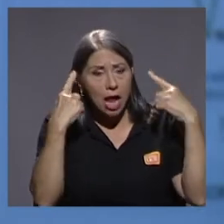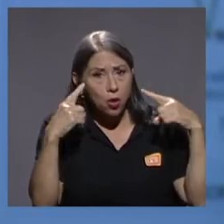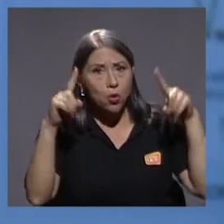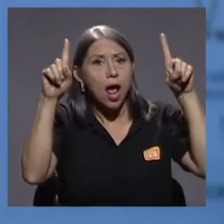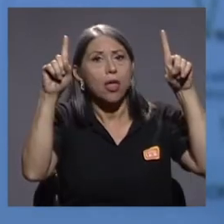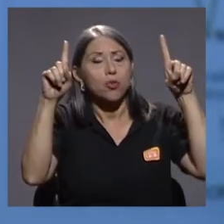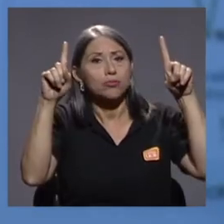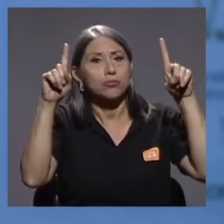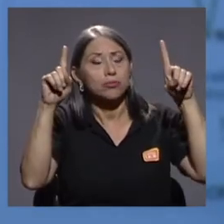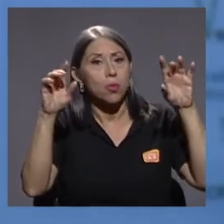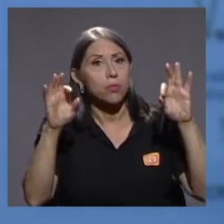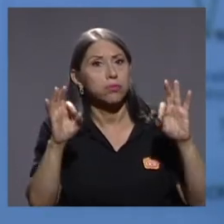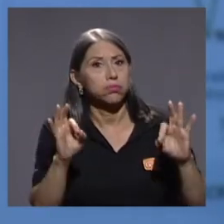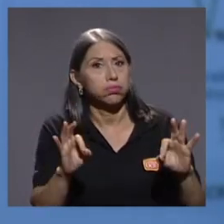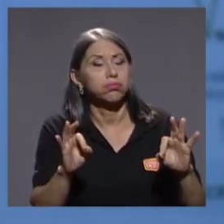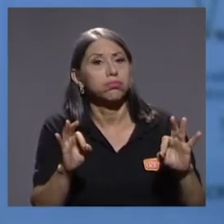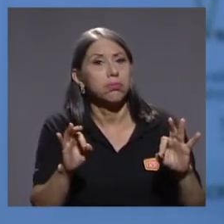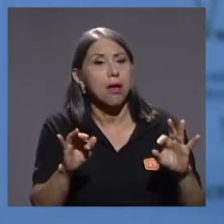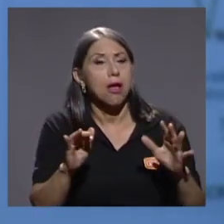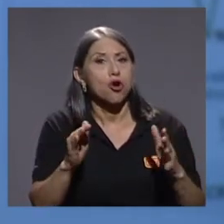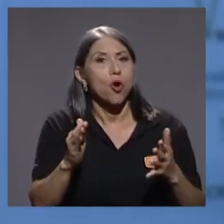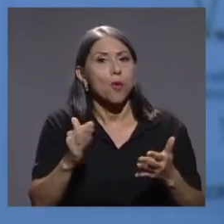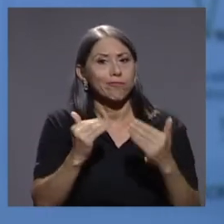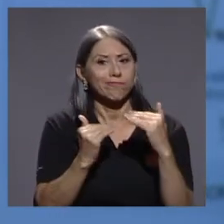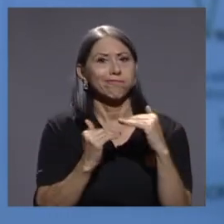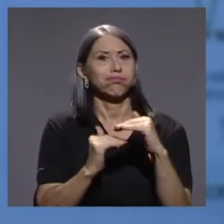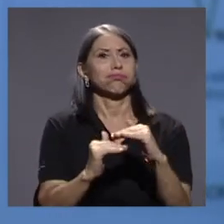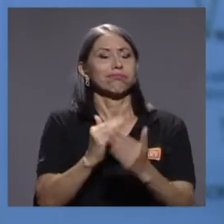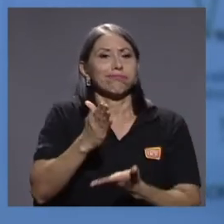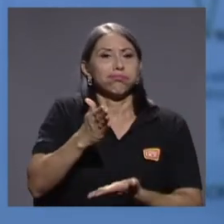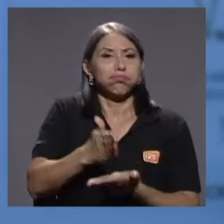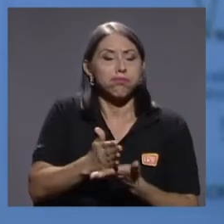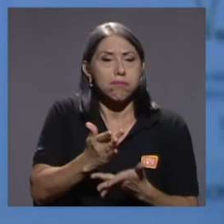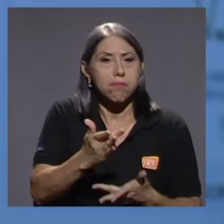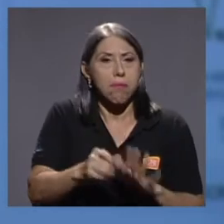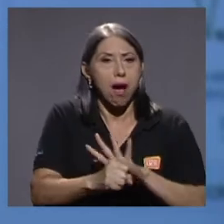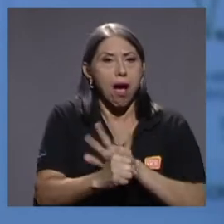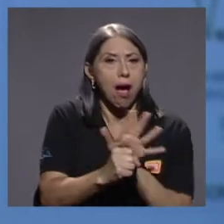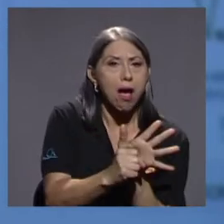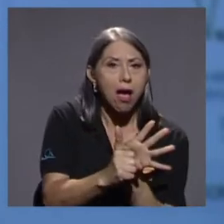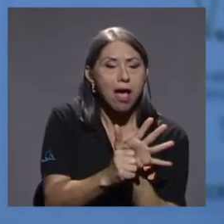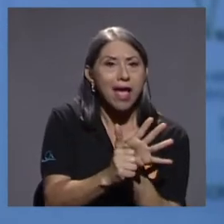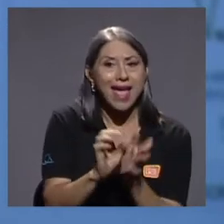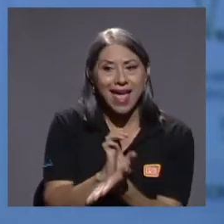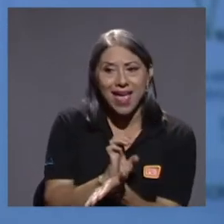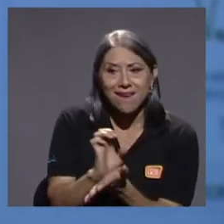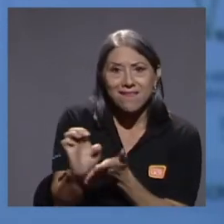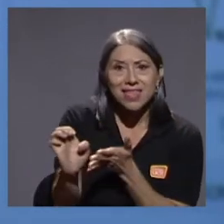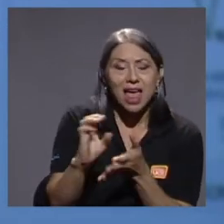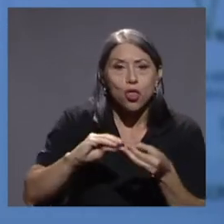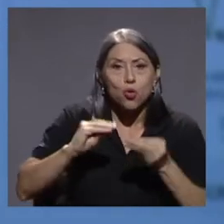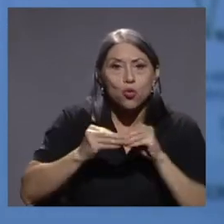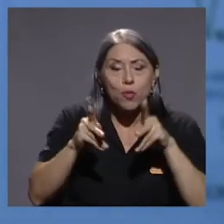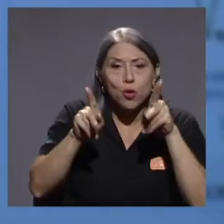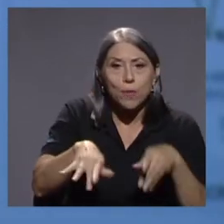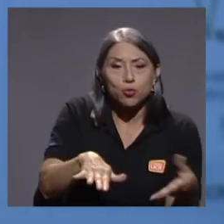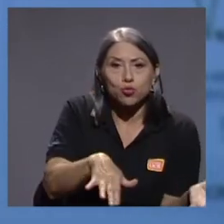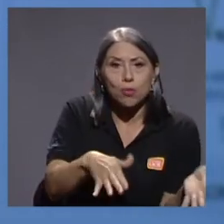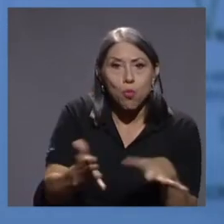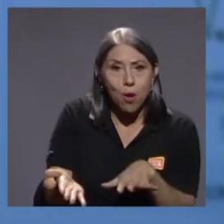la pandemia, que hemos evitado la mortalidad, pero